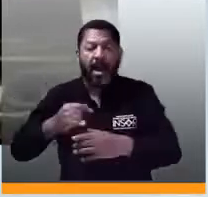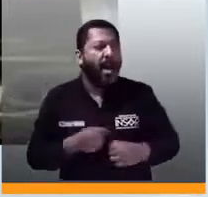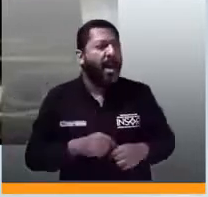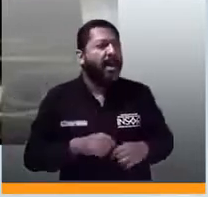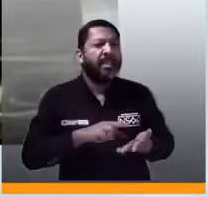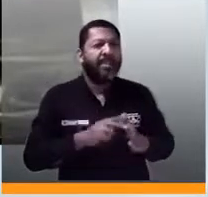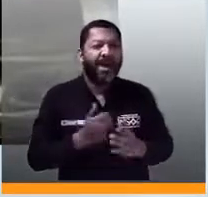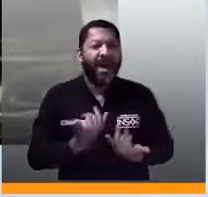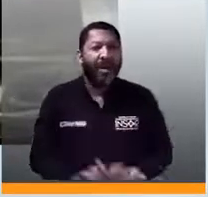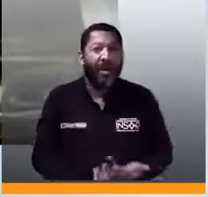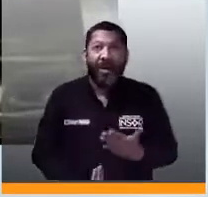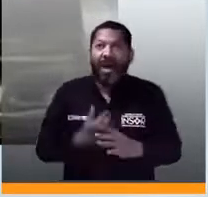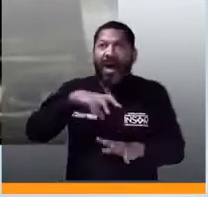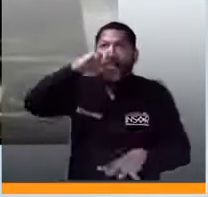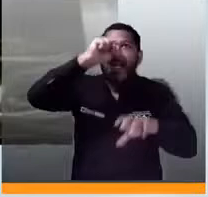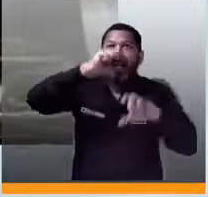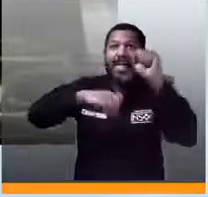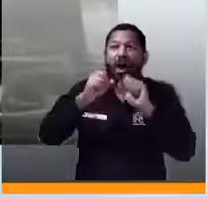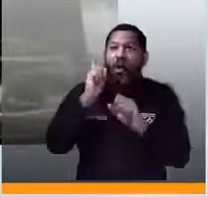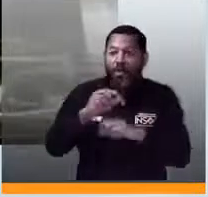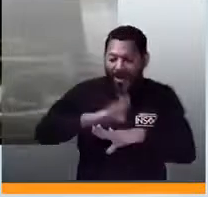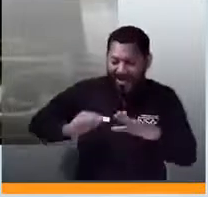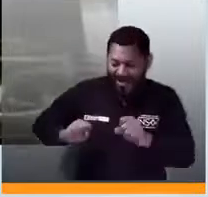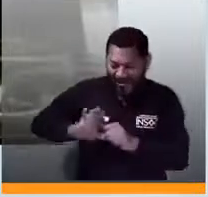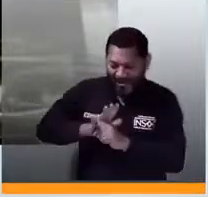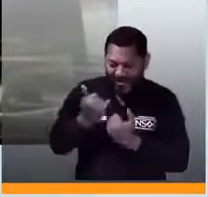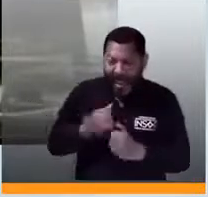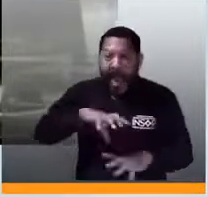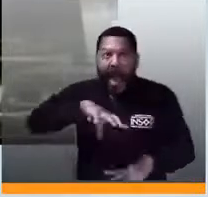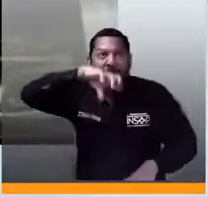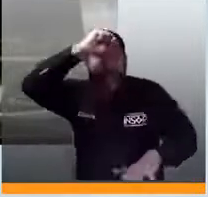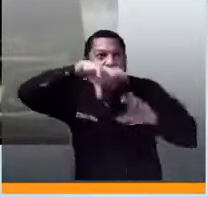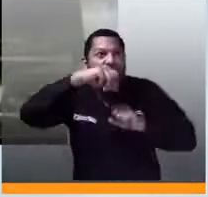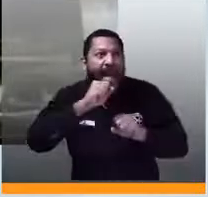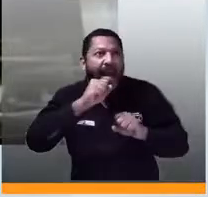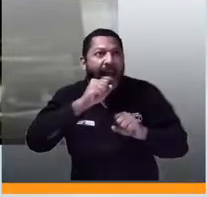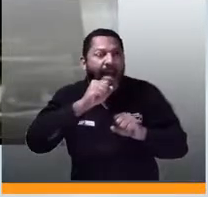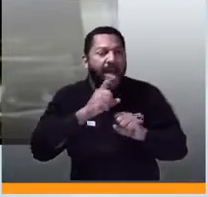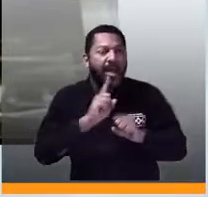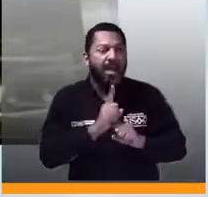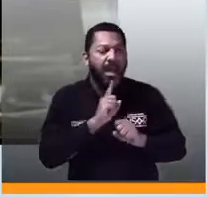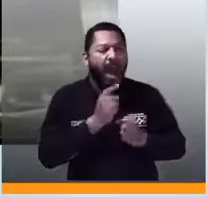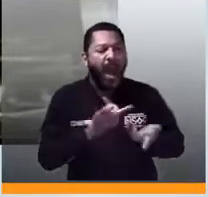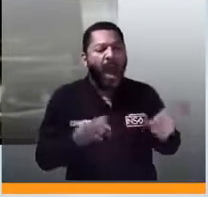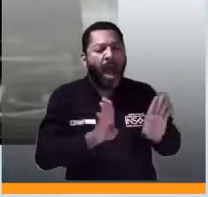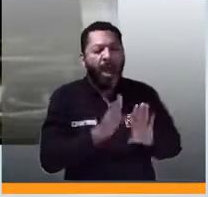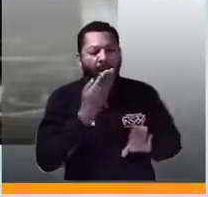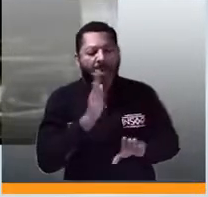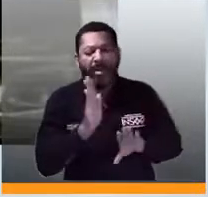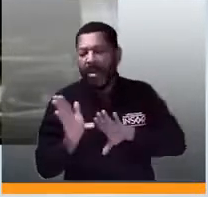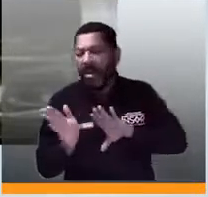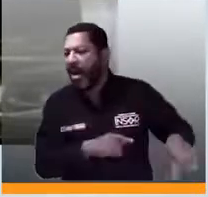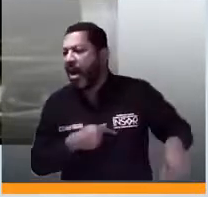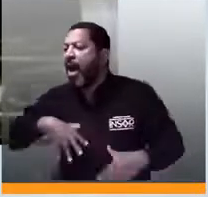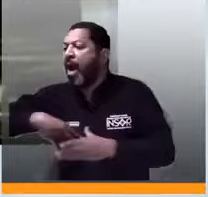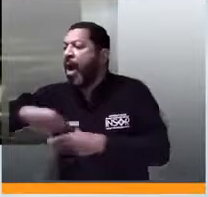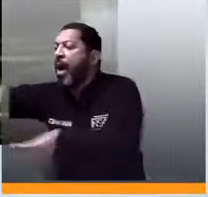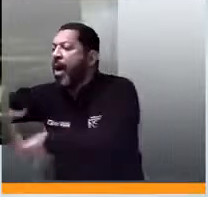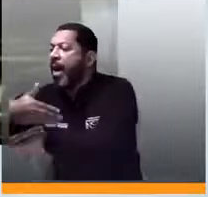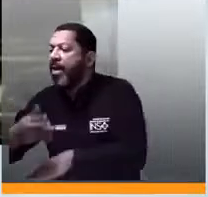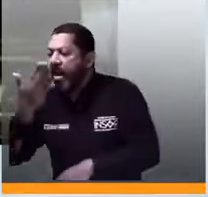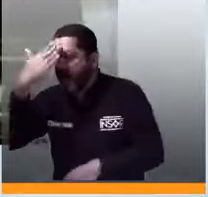Alejo estos aprendizajes tan hondos. Necesitamos cuidar la casa común, que la estamos acabando.